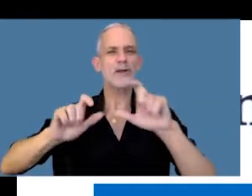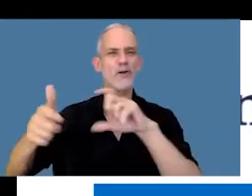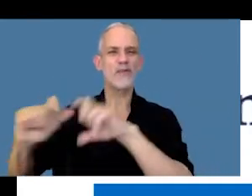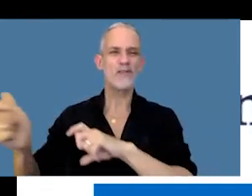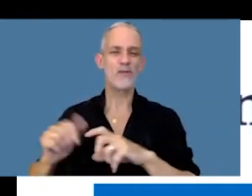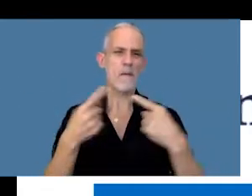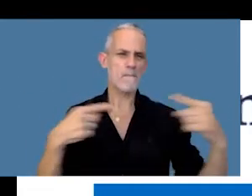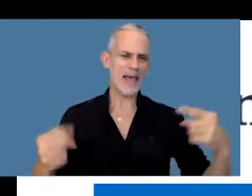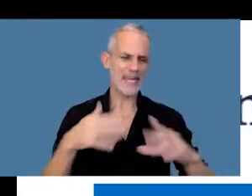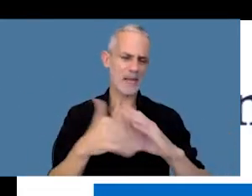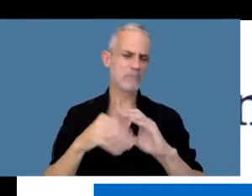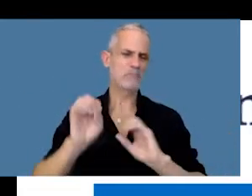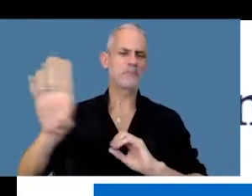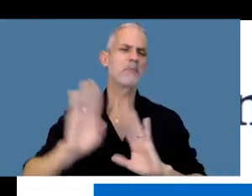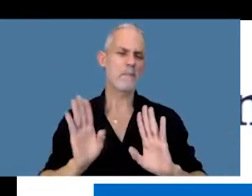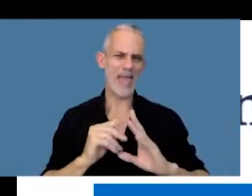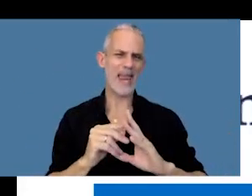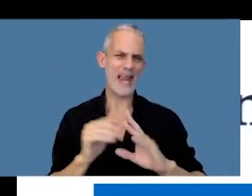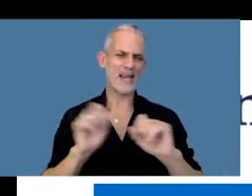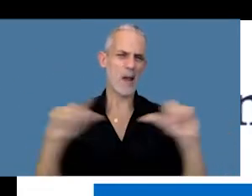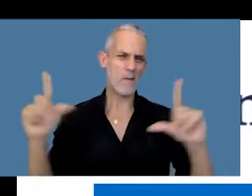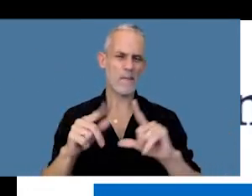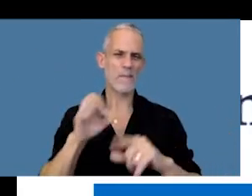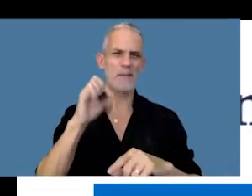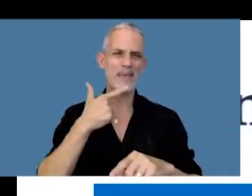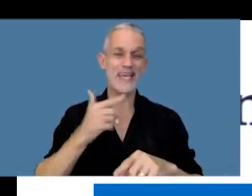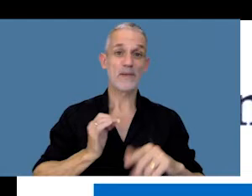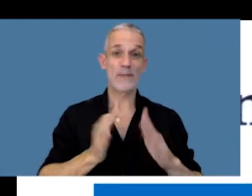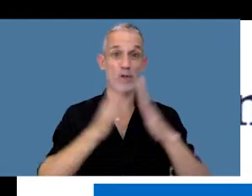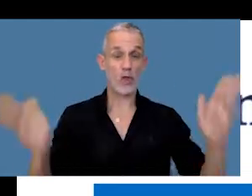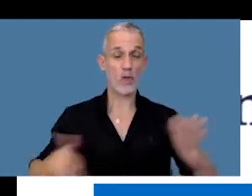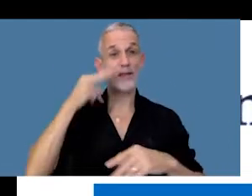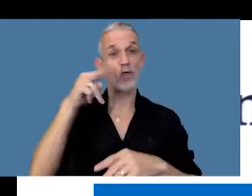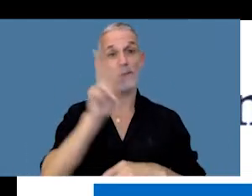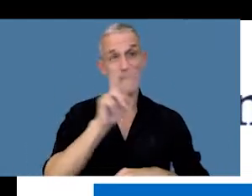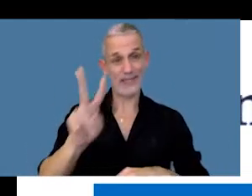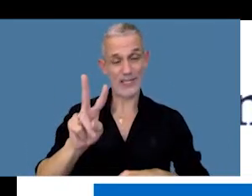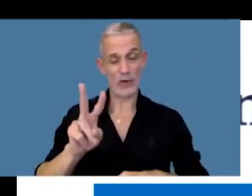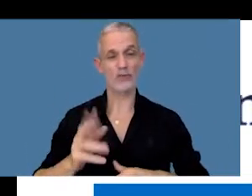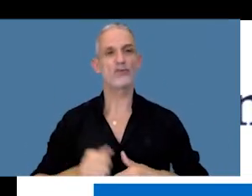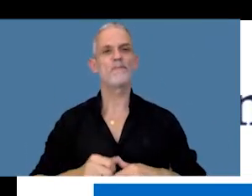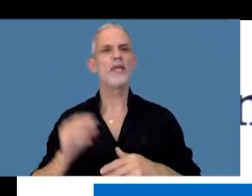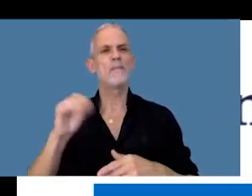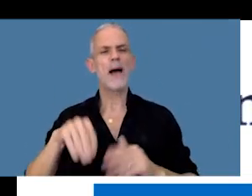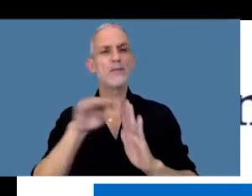les dejo cuál es ese valor para todo el año 2022. ¿Qué otra